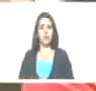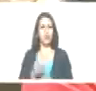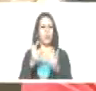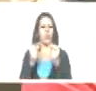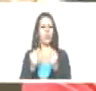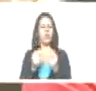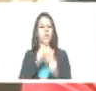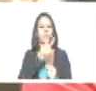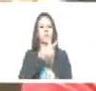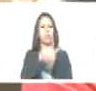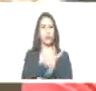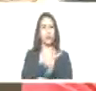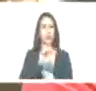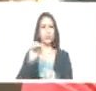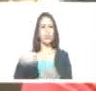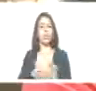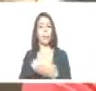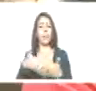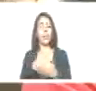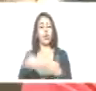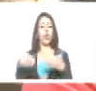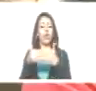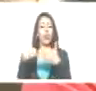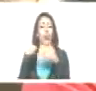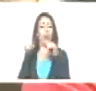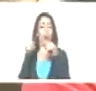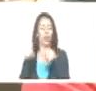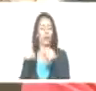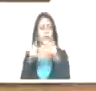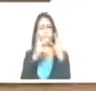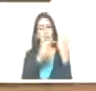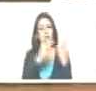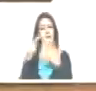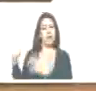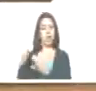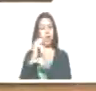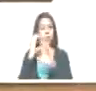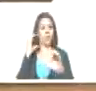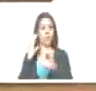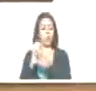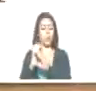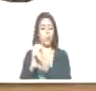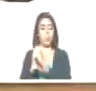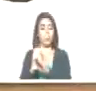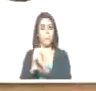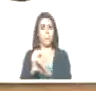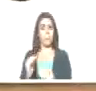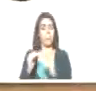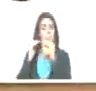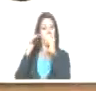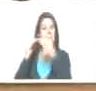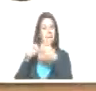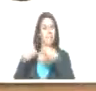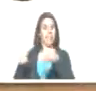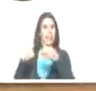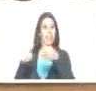200 millones de dólares, 72 autobuses con los pisos de cartón. El único castigo que recibieron fue una